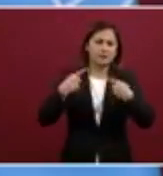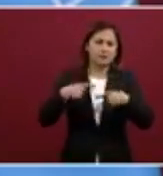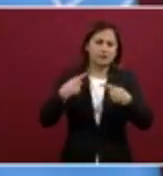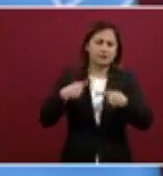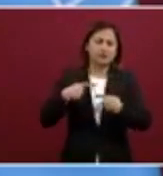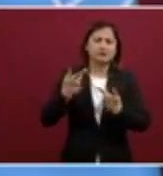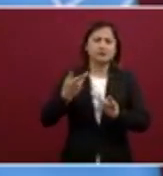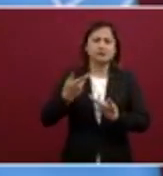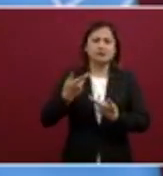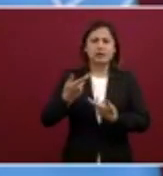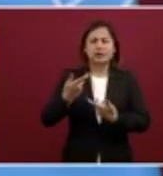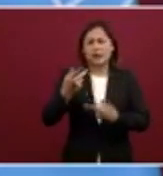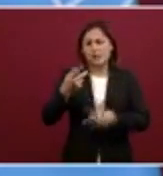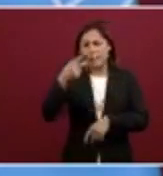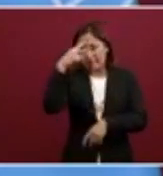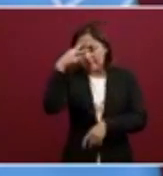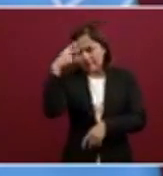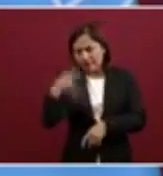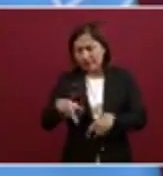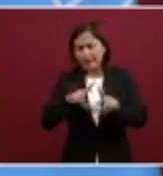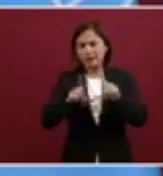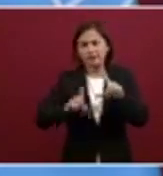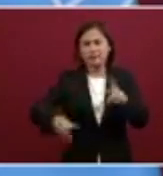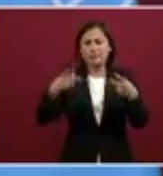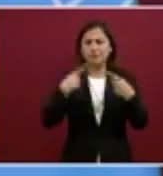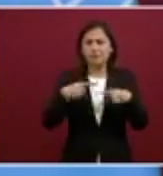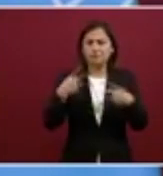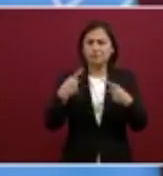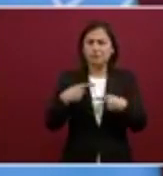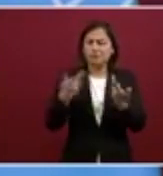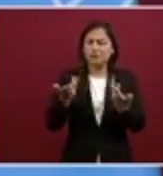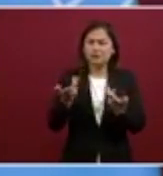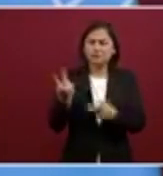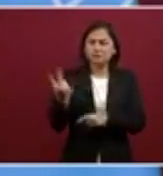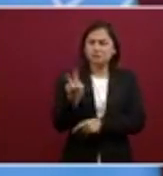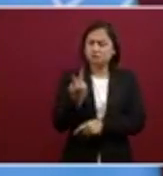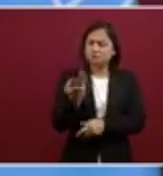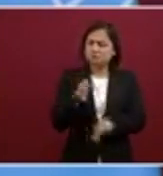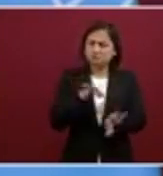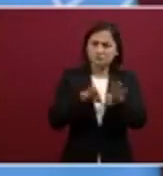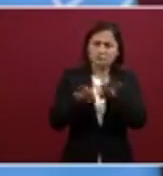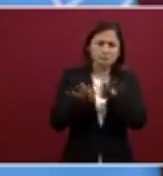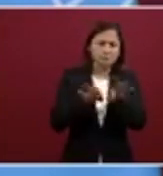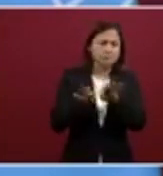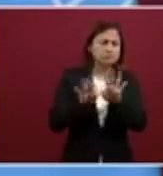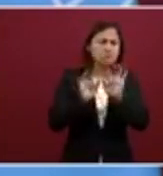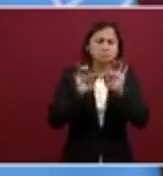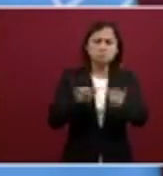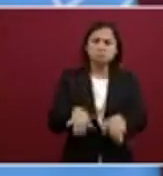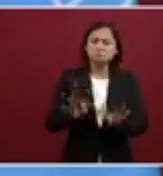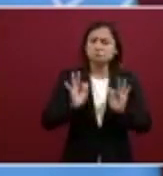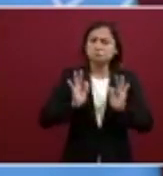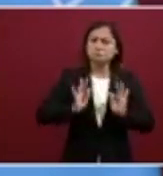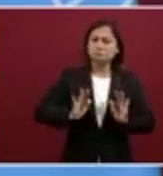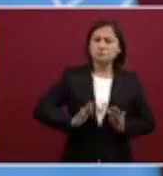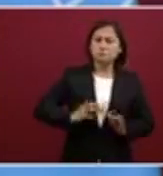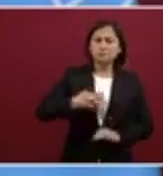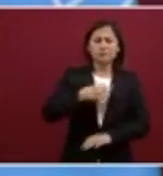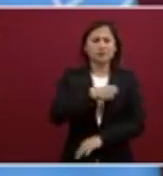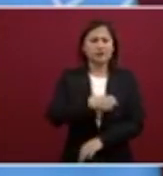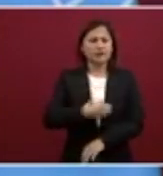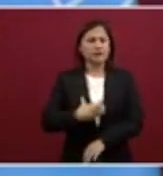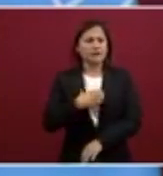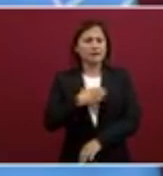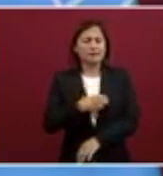mexicanos puedan trabajar, ser felices donde nacieron,